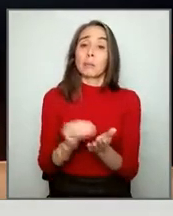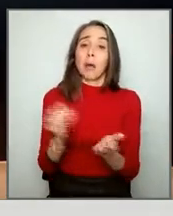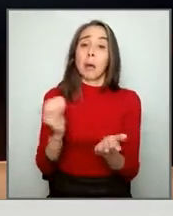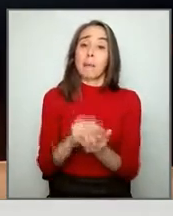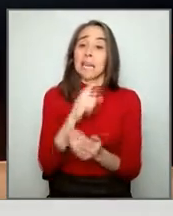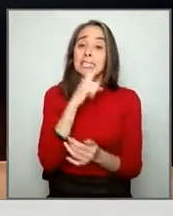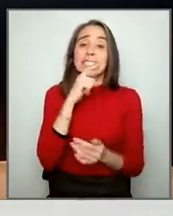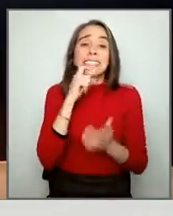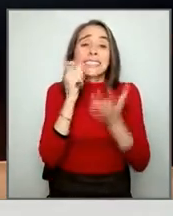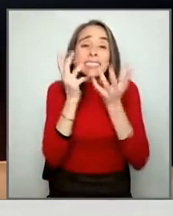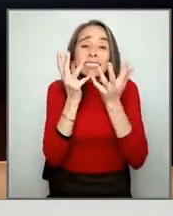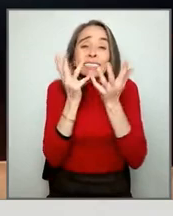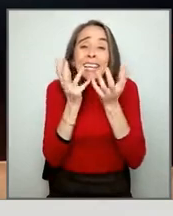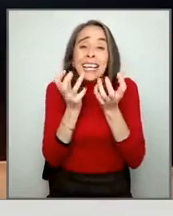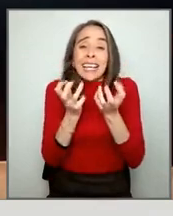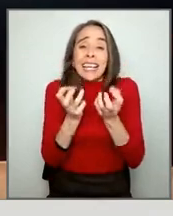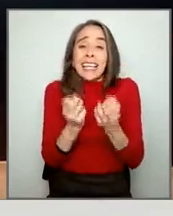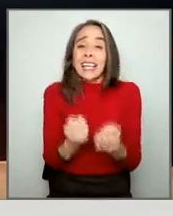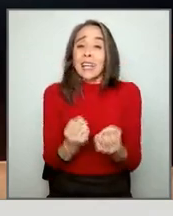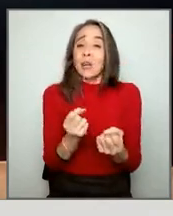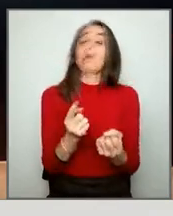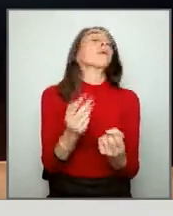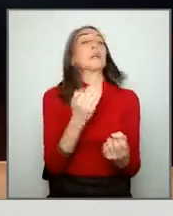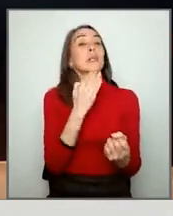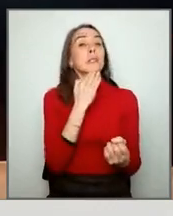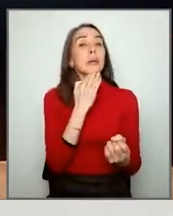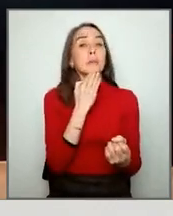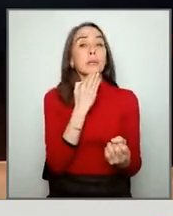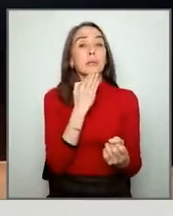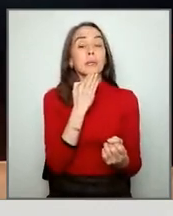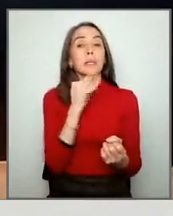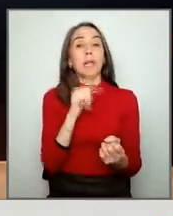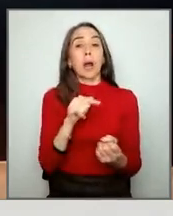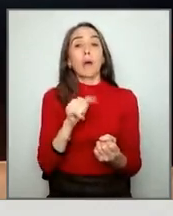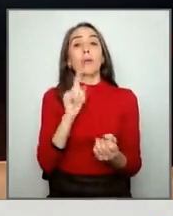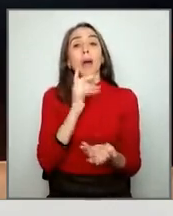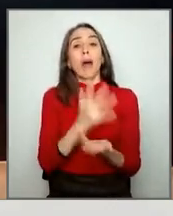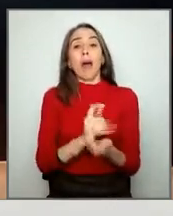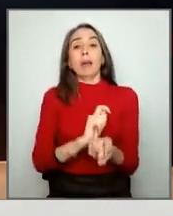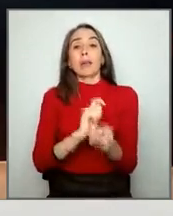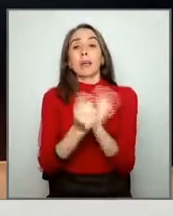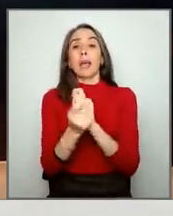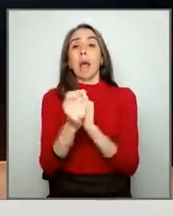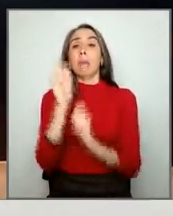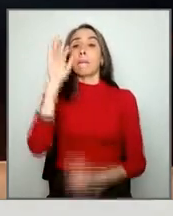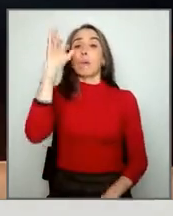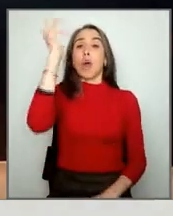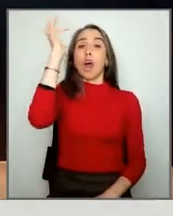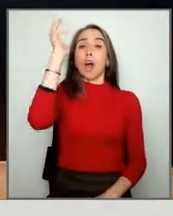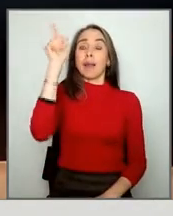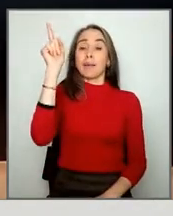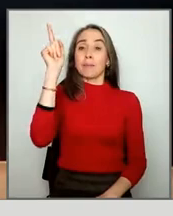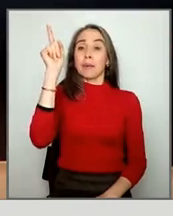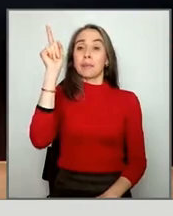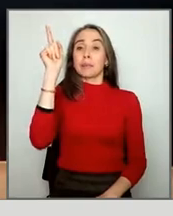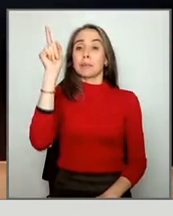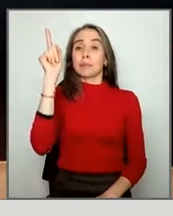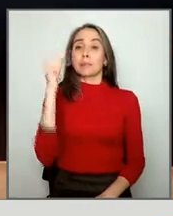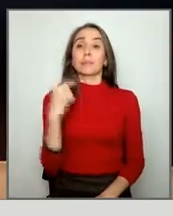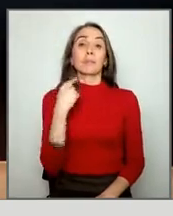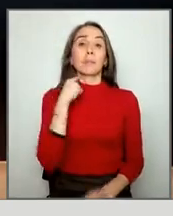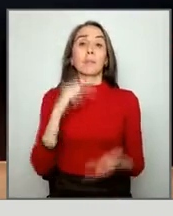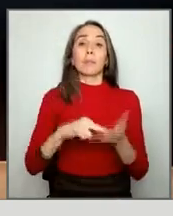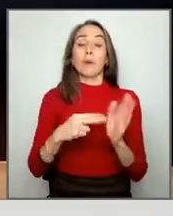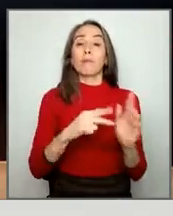hoy día Tenemos también el proceso del cambio climático el cual ha afectado la situación de las diversas